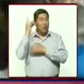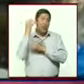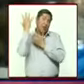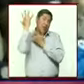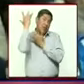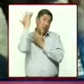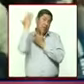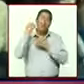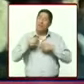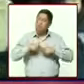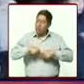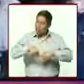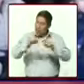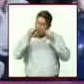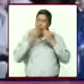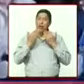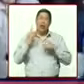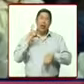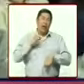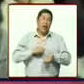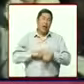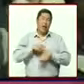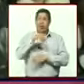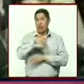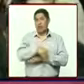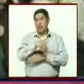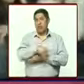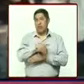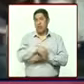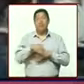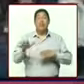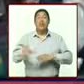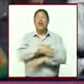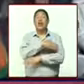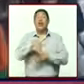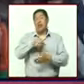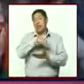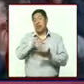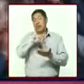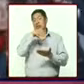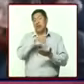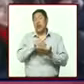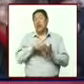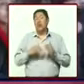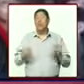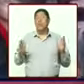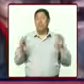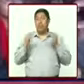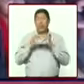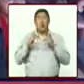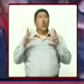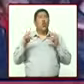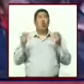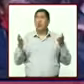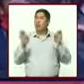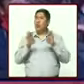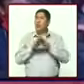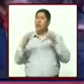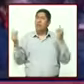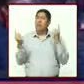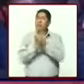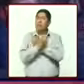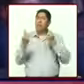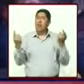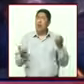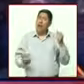esperanza se mantiene. A esta hora de la noche estamos en plena calle Mercado como tal. No se ha cerrado el paso al tránsito, pero sí hay